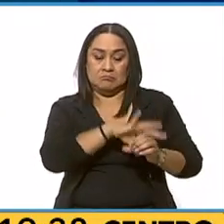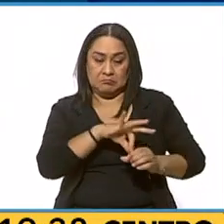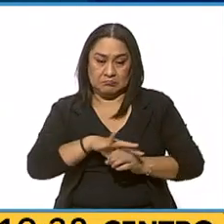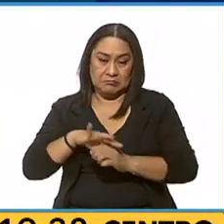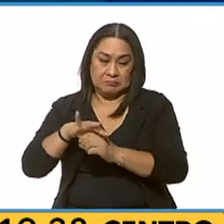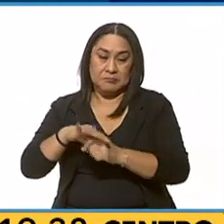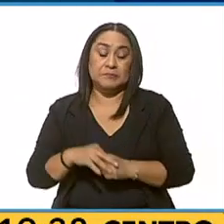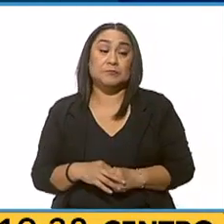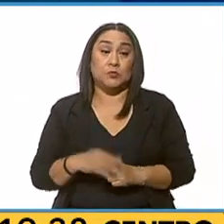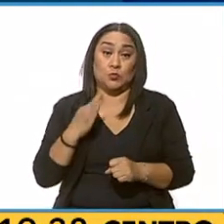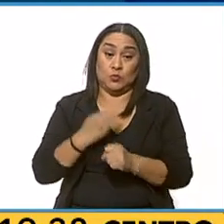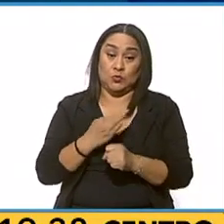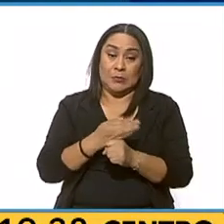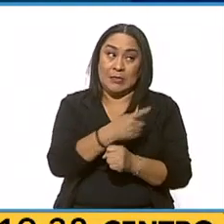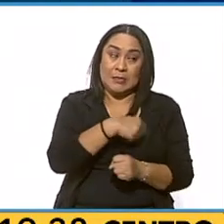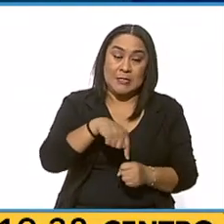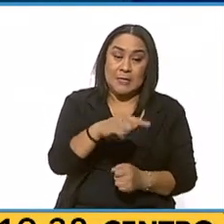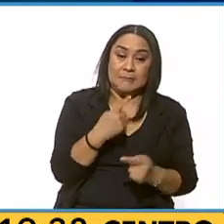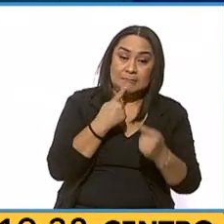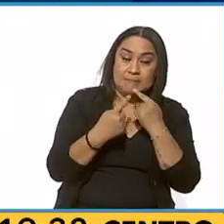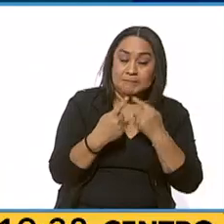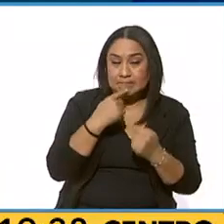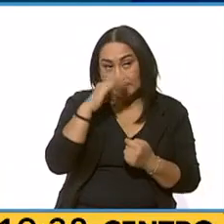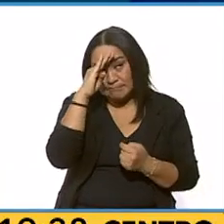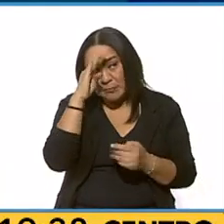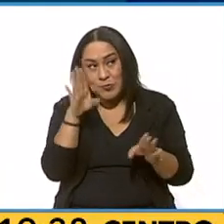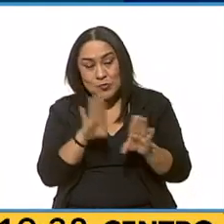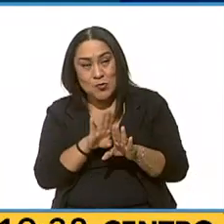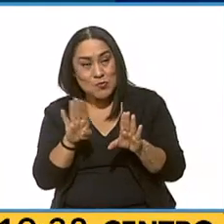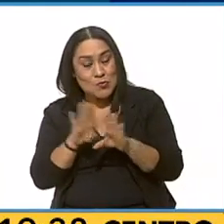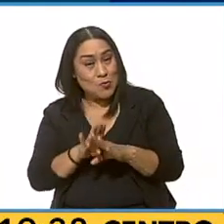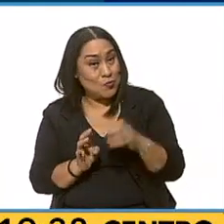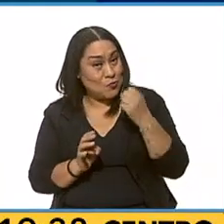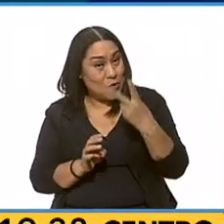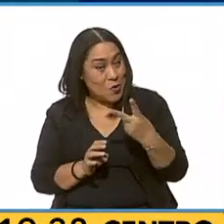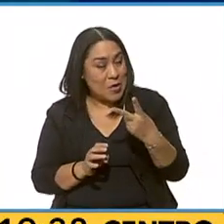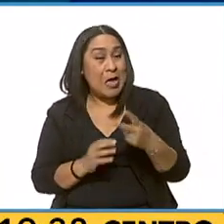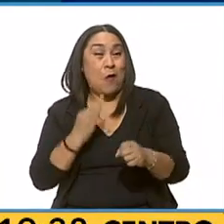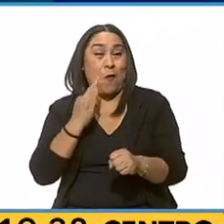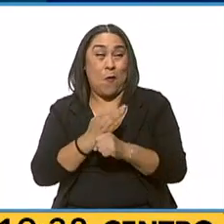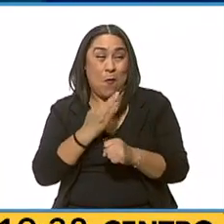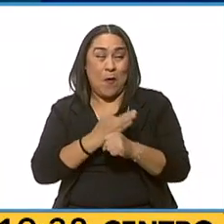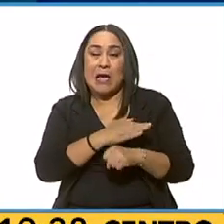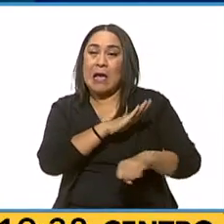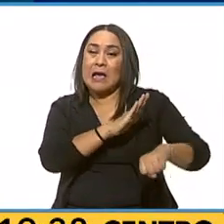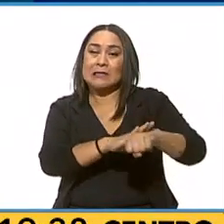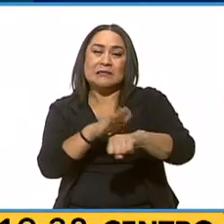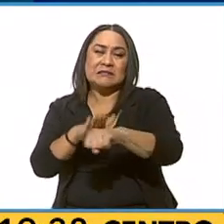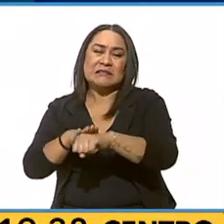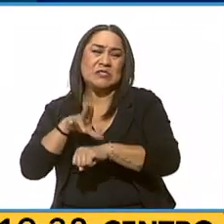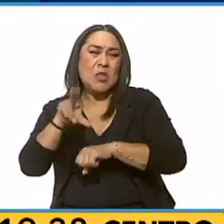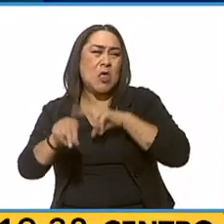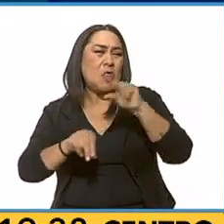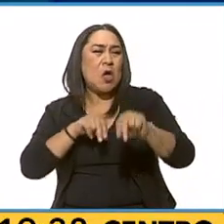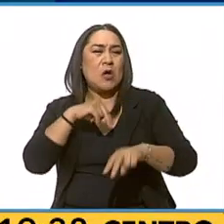Y están trabajando en dos vías. Ahorita están desalentando la participación